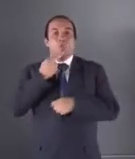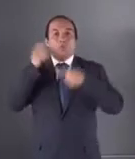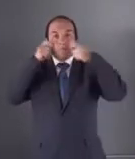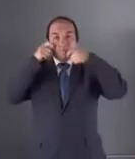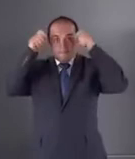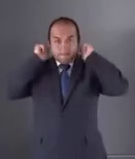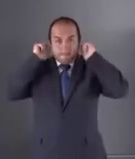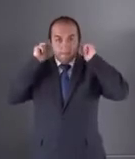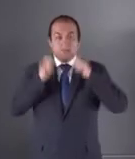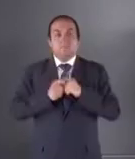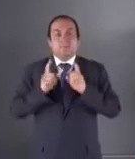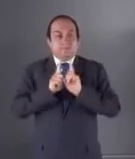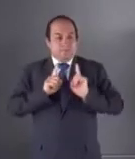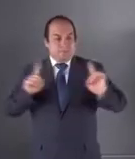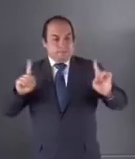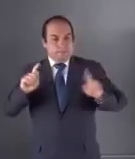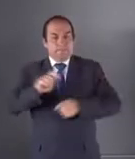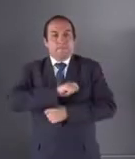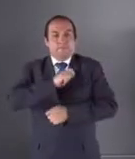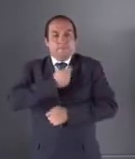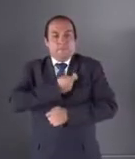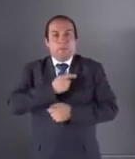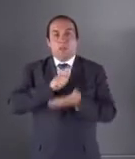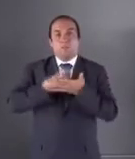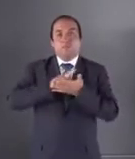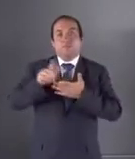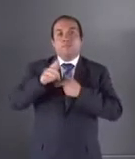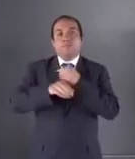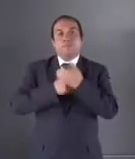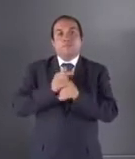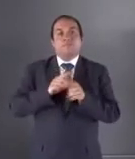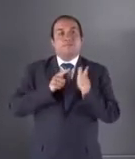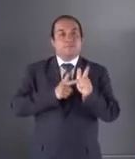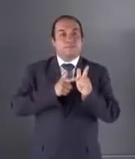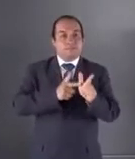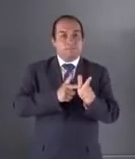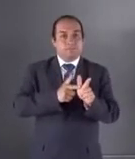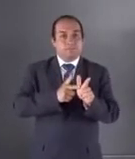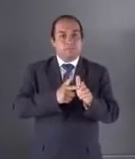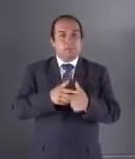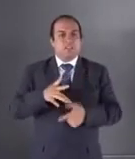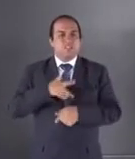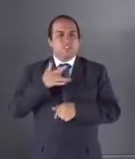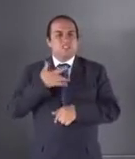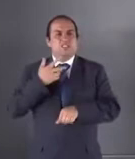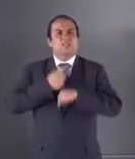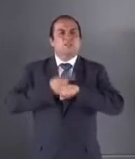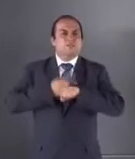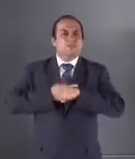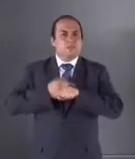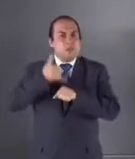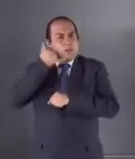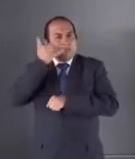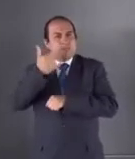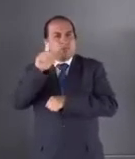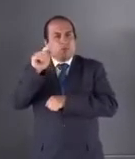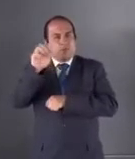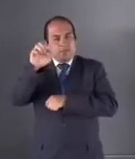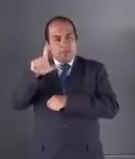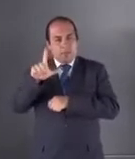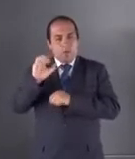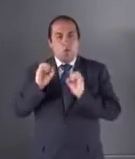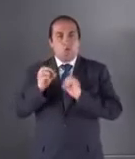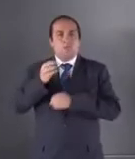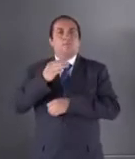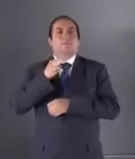y limpieza frecuente de manos. Si tienes síntomas, llama a Locatel o envía un mensaje SMS al